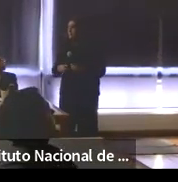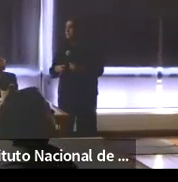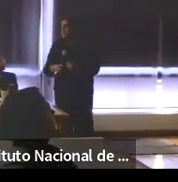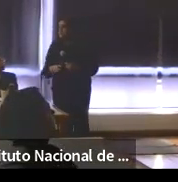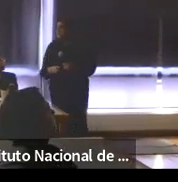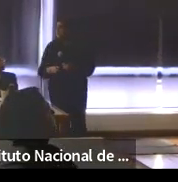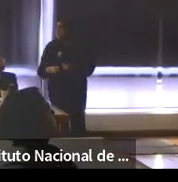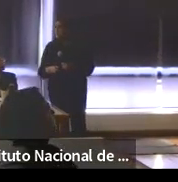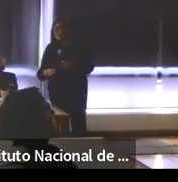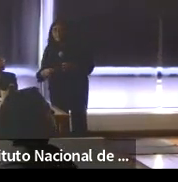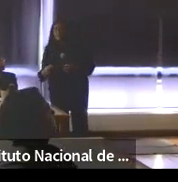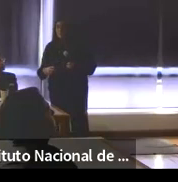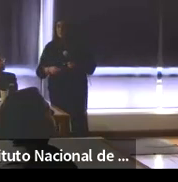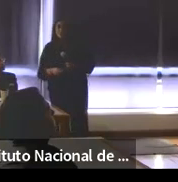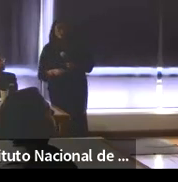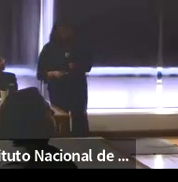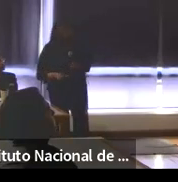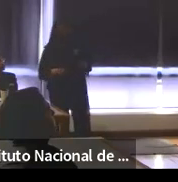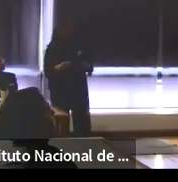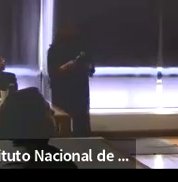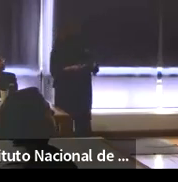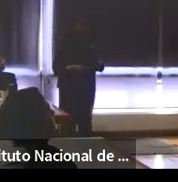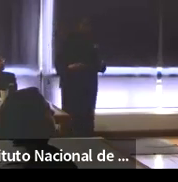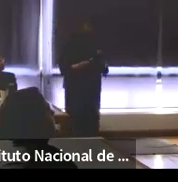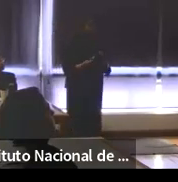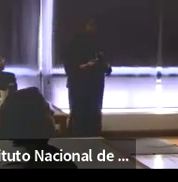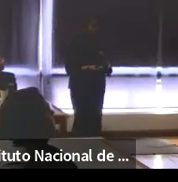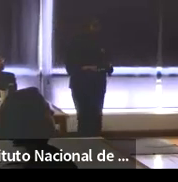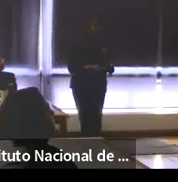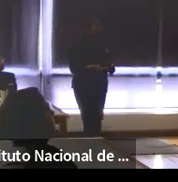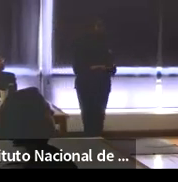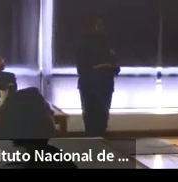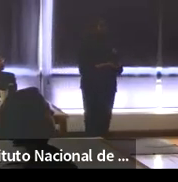les estaba platicando es un intercambio disruptivo Que obviamente